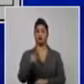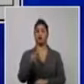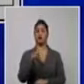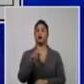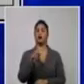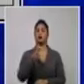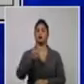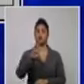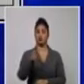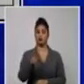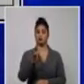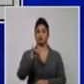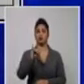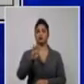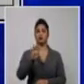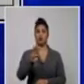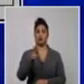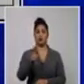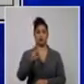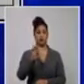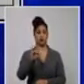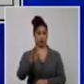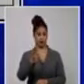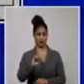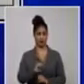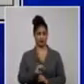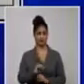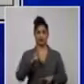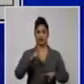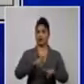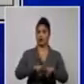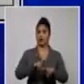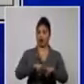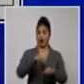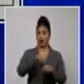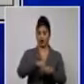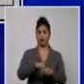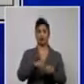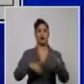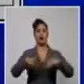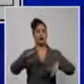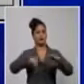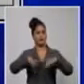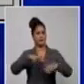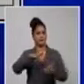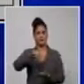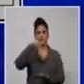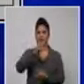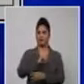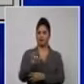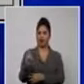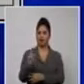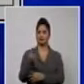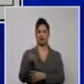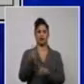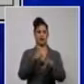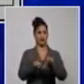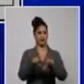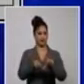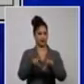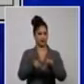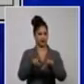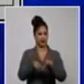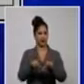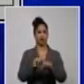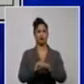464,89, en La Habana Plaza, Centro Habana, Habana Vieja, Regla, después en orden le sigue